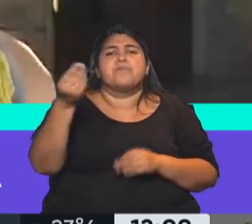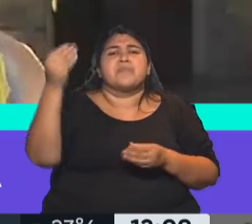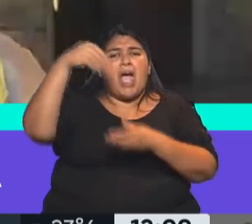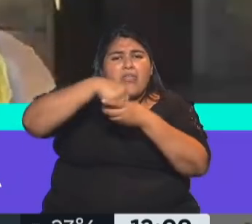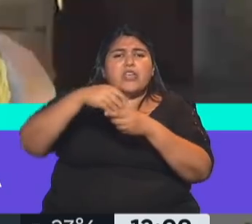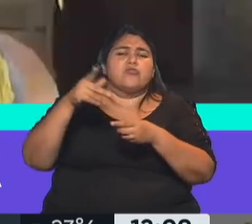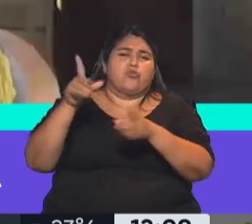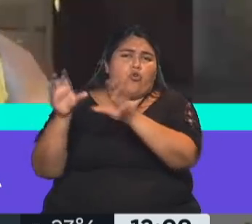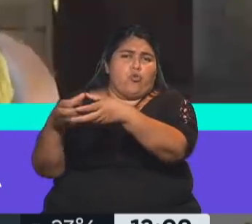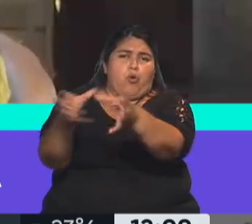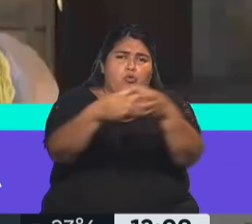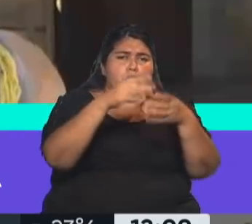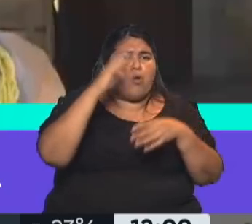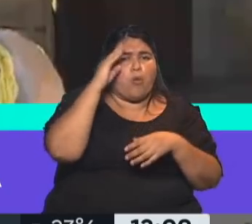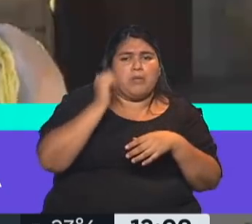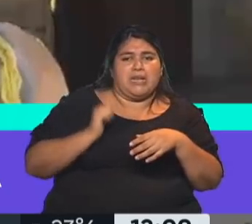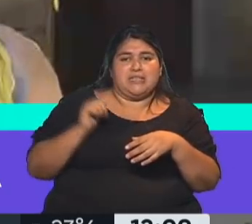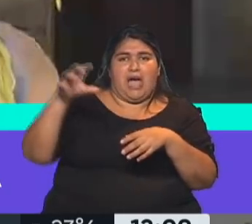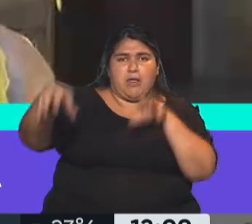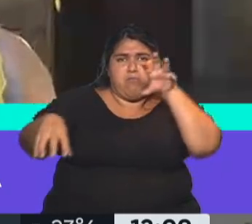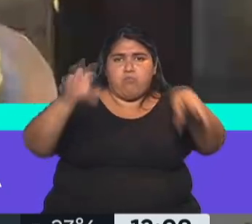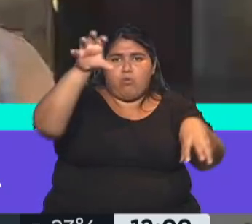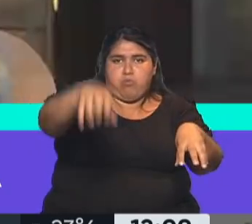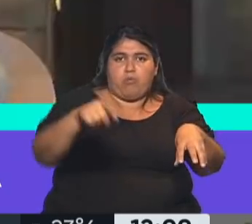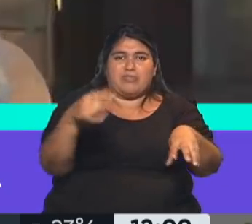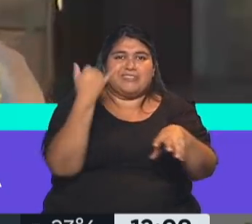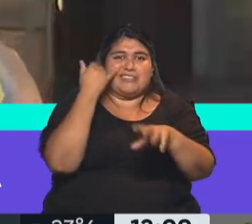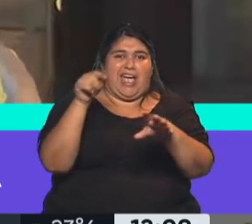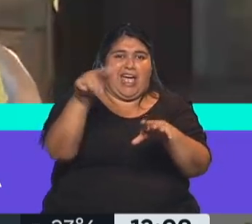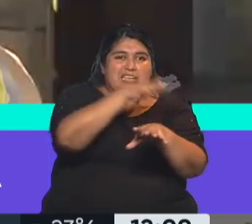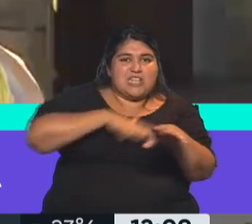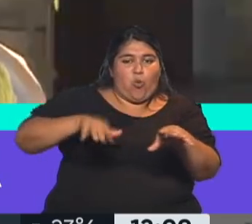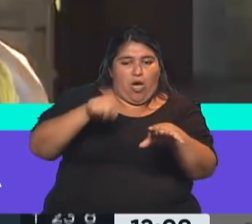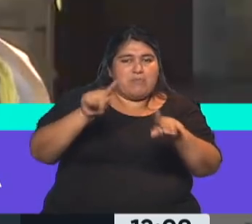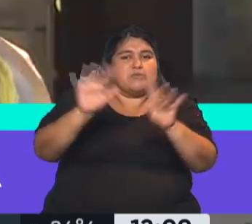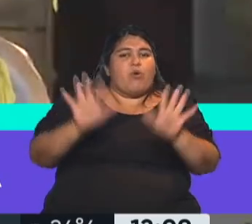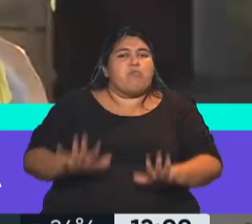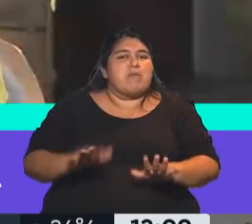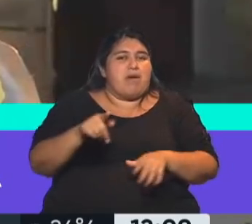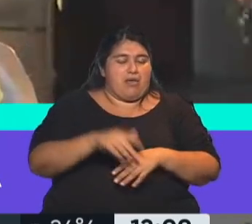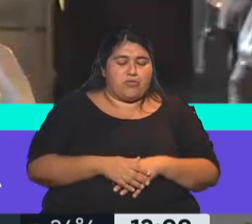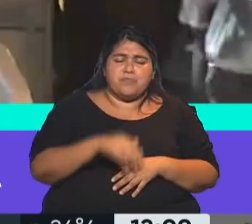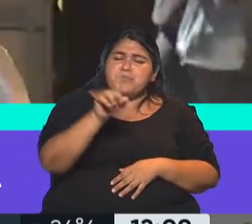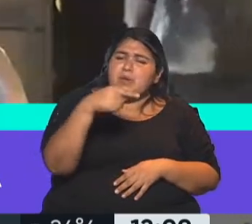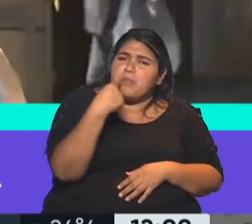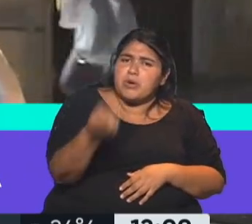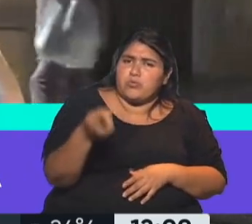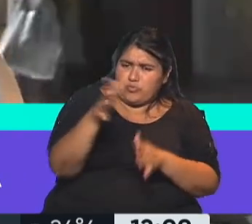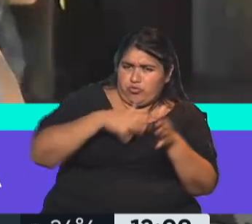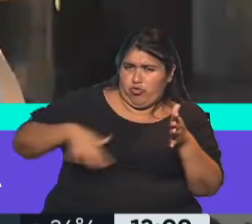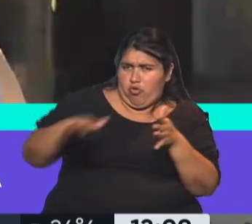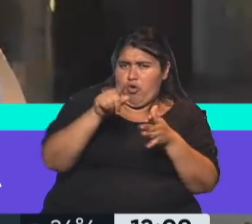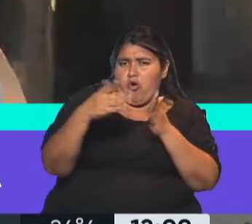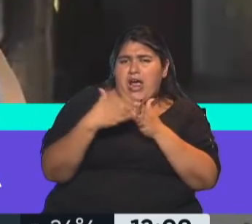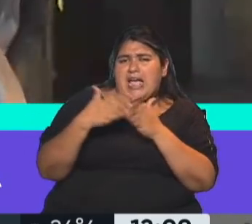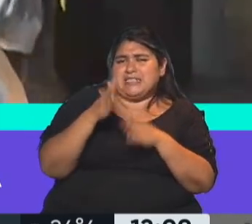puntos militares que están como estratégicamente atacados. Pero igual a la ciudad de tu mamá decías que no llegó el fuego, pero que sí mucha gente de los